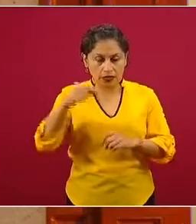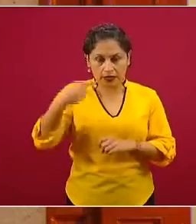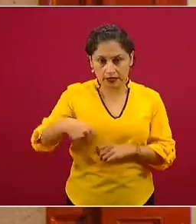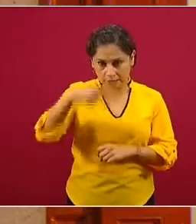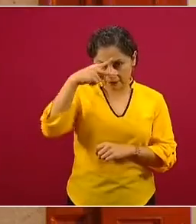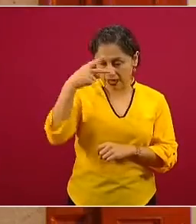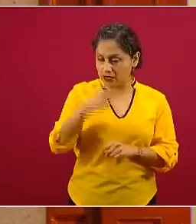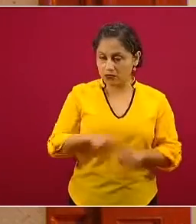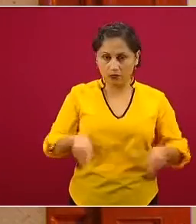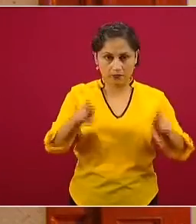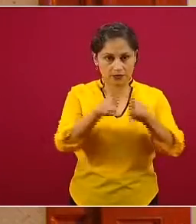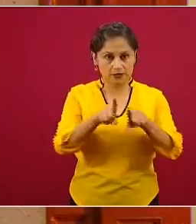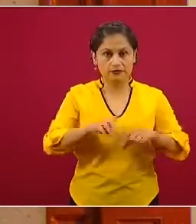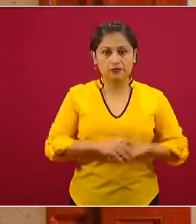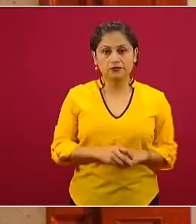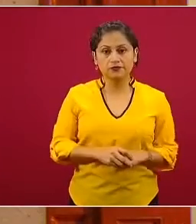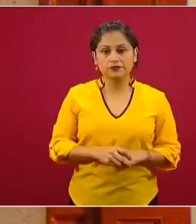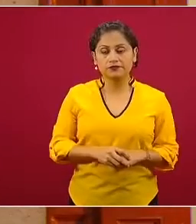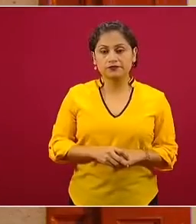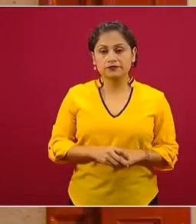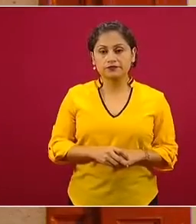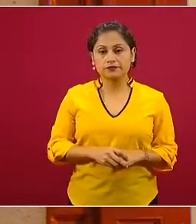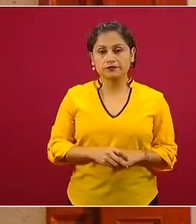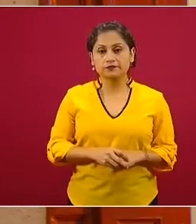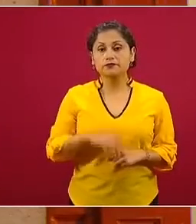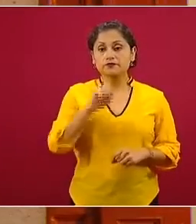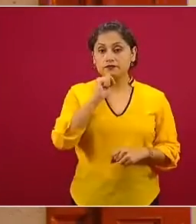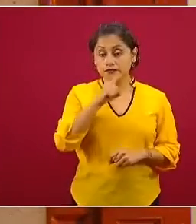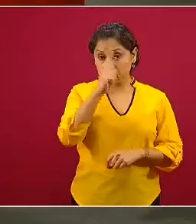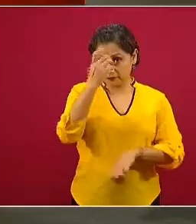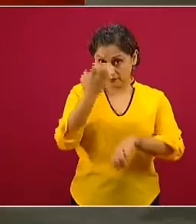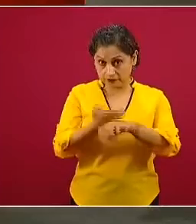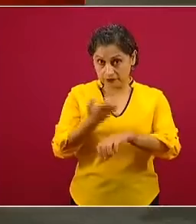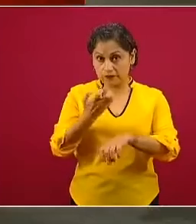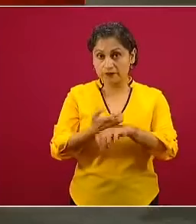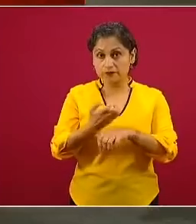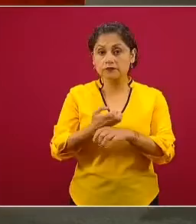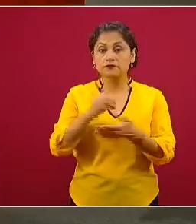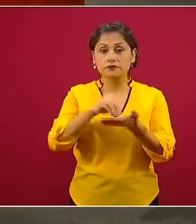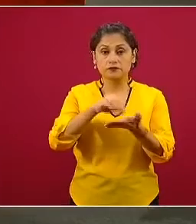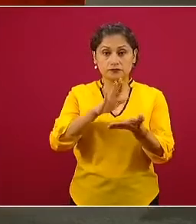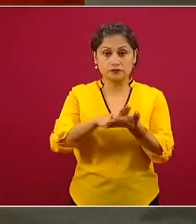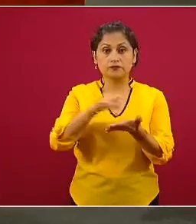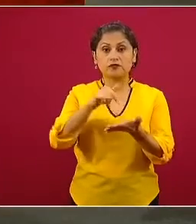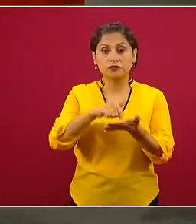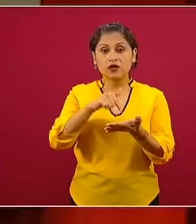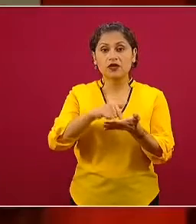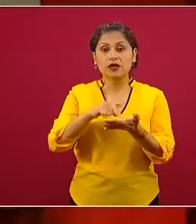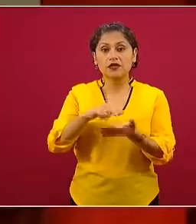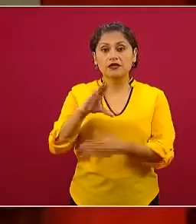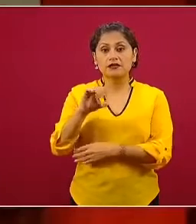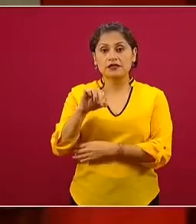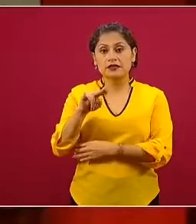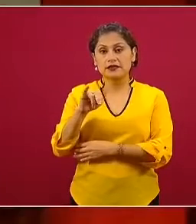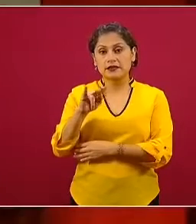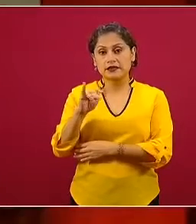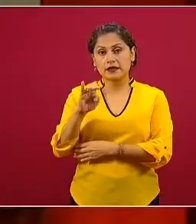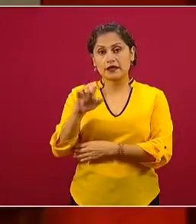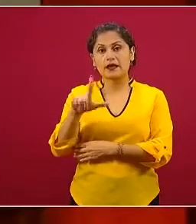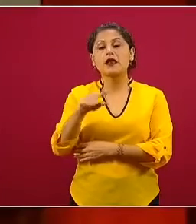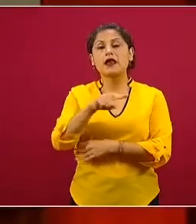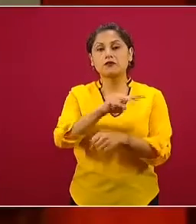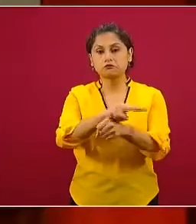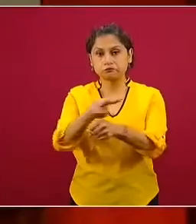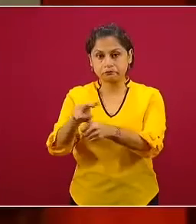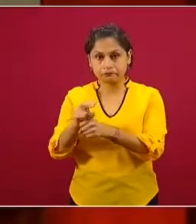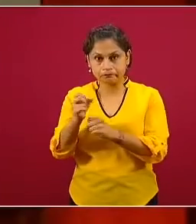aquí resaltamos finalmente que ellos también mencionan el uso del modelo de vigilancia Centinela para poder llevar